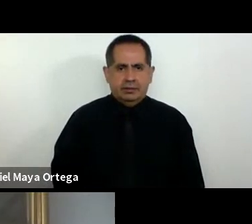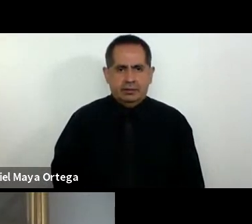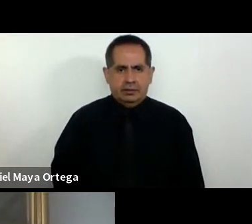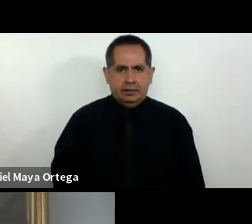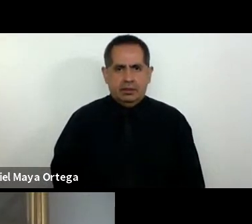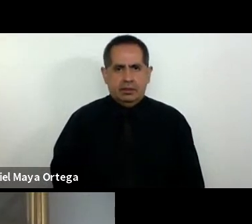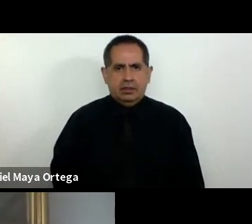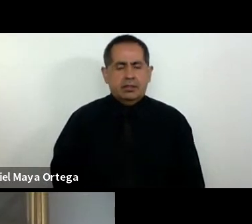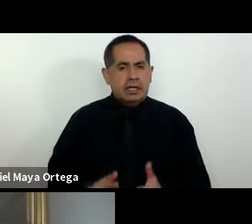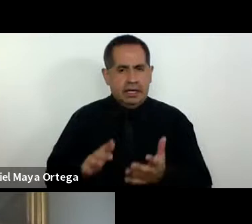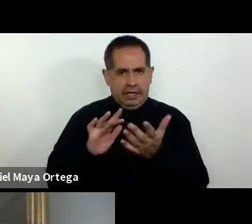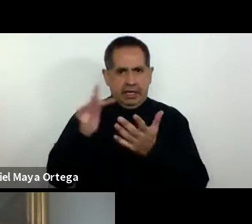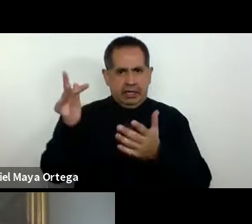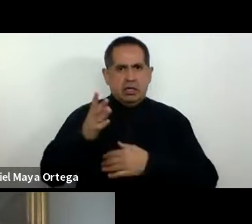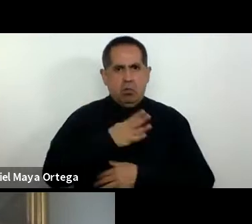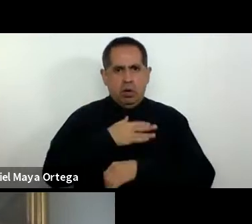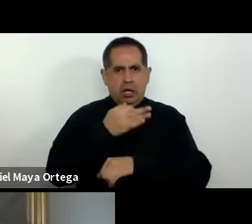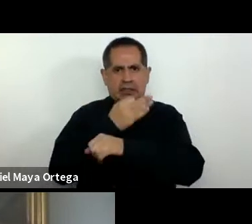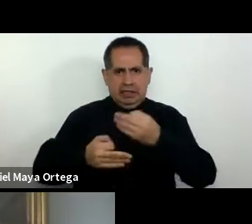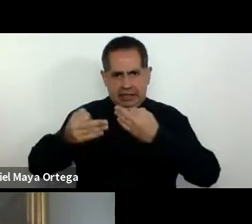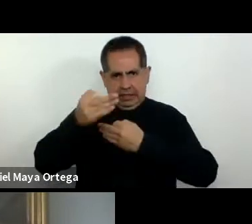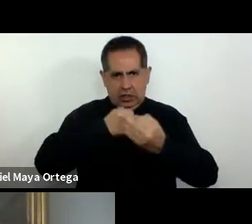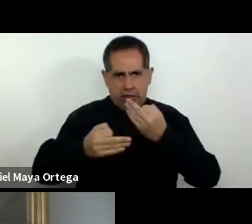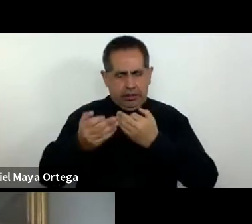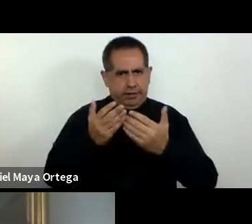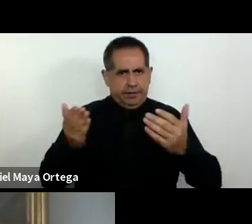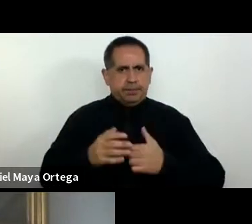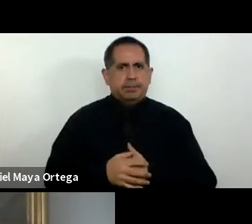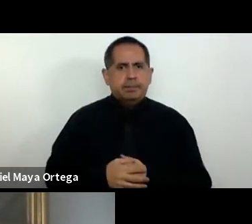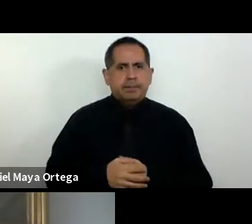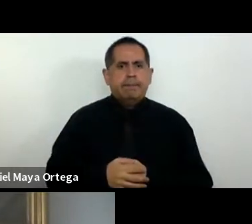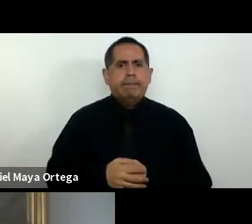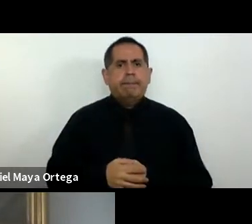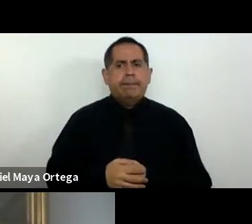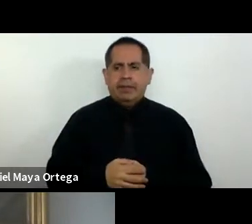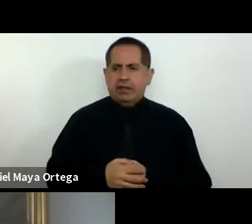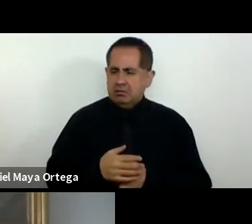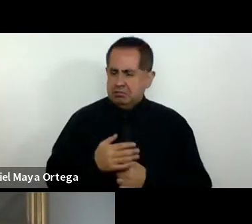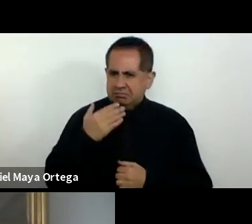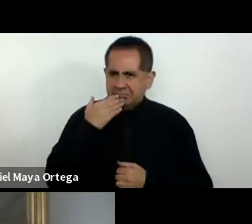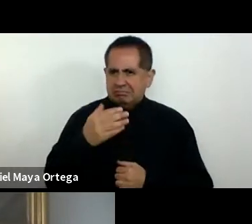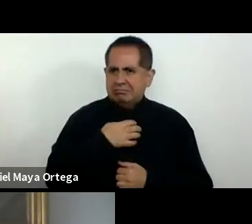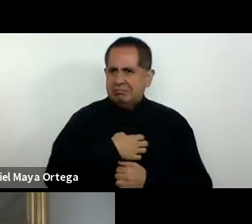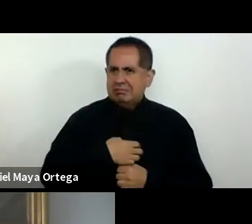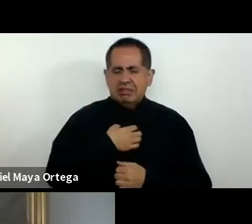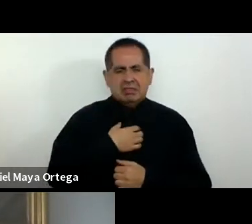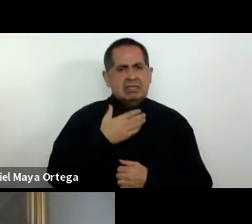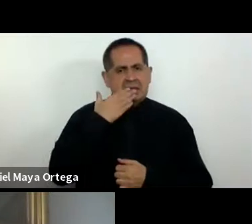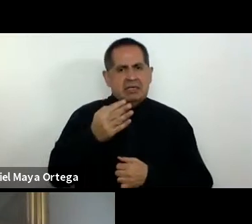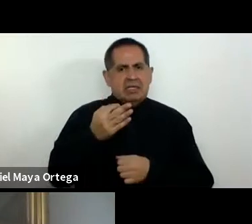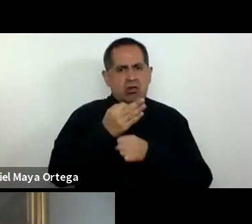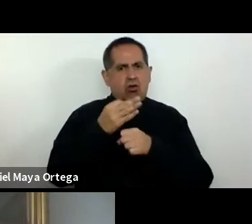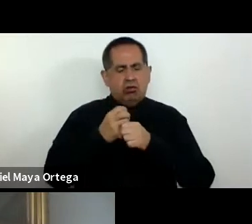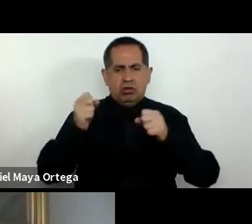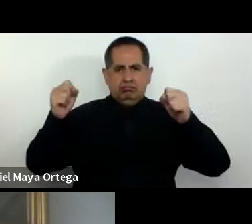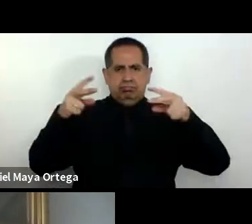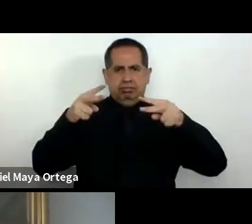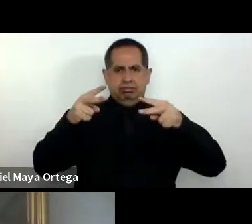Gracias, muy amables. Buenas tardes a todos. Celebro mucho el encuentro